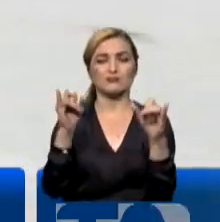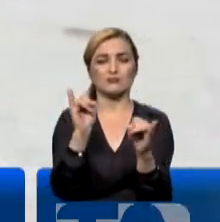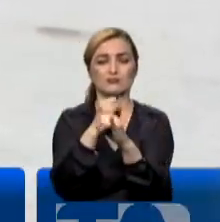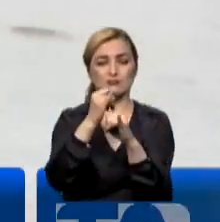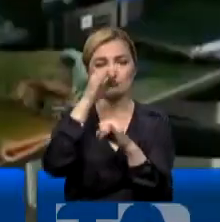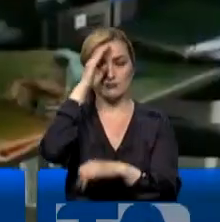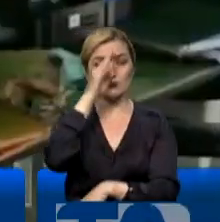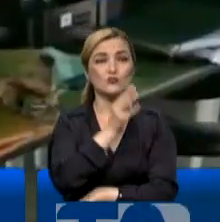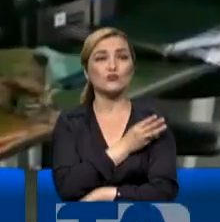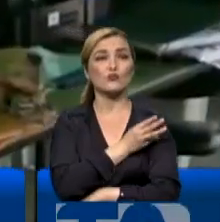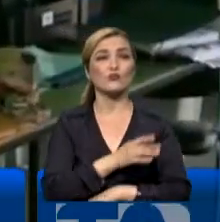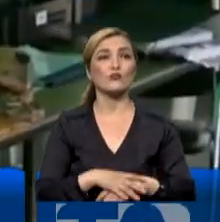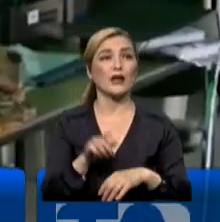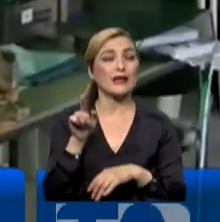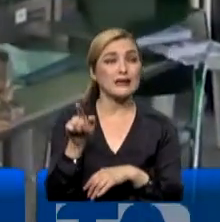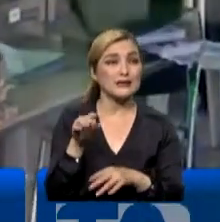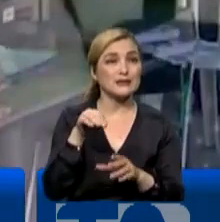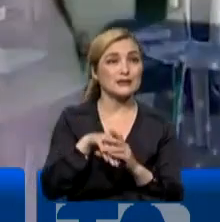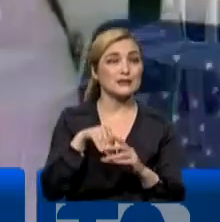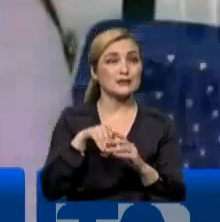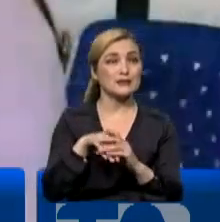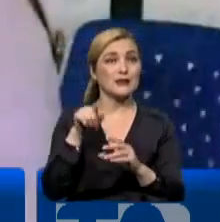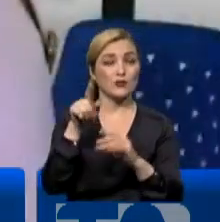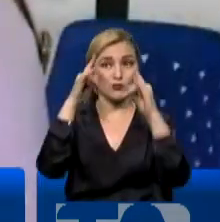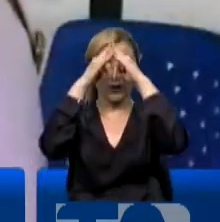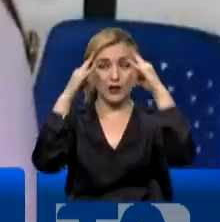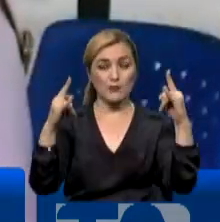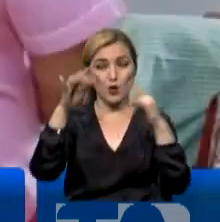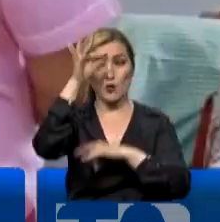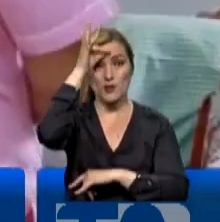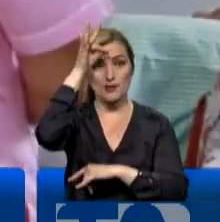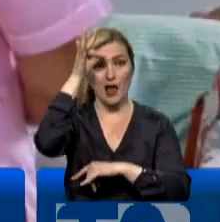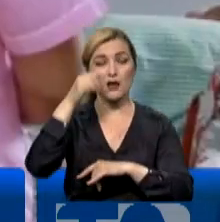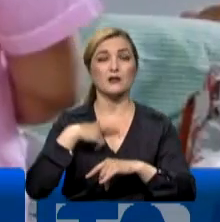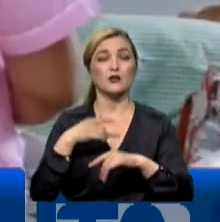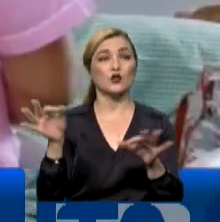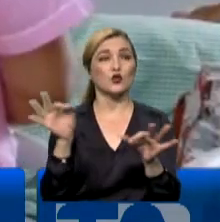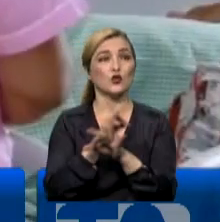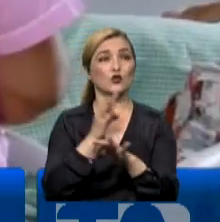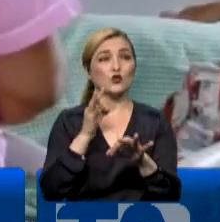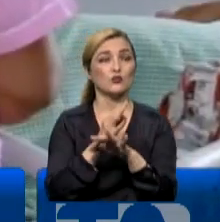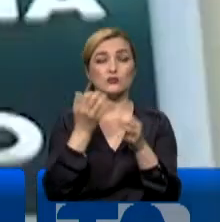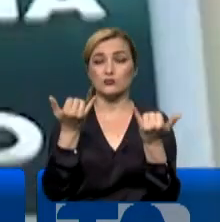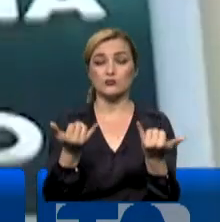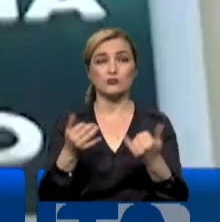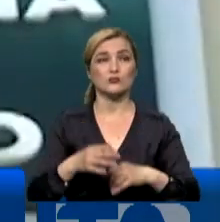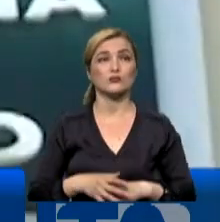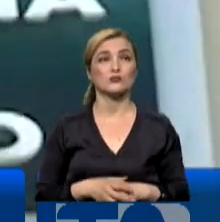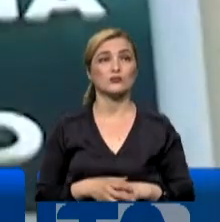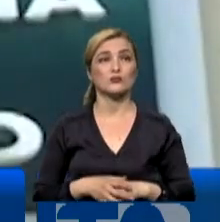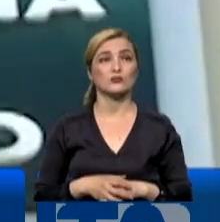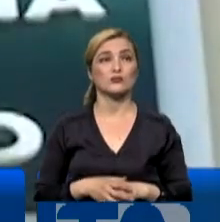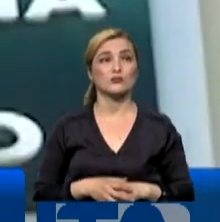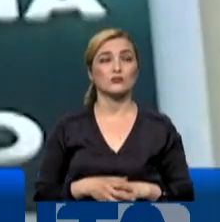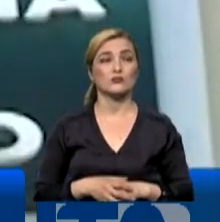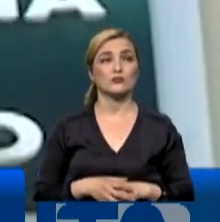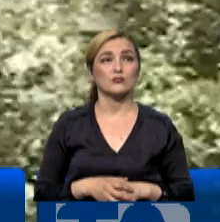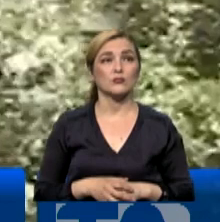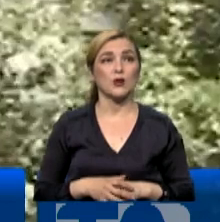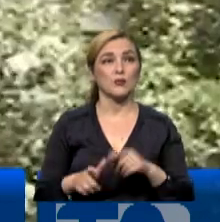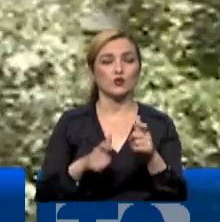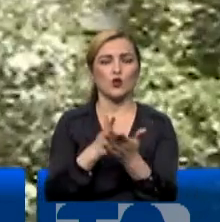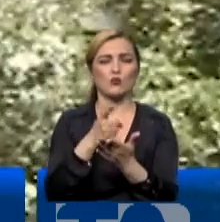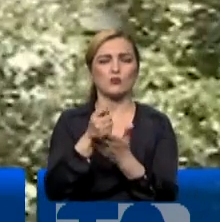ingenieros del ejército donde incluso se instaló carpas y un hospital móvil que funciona hasta hoy la contraloría revisó distintas adquisiciones